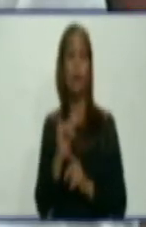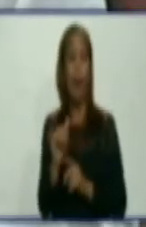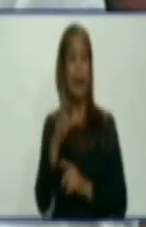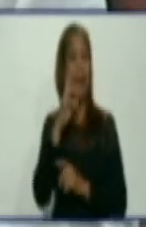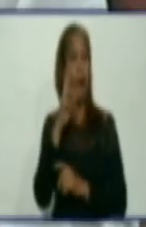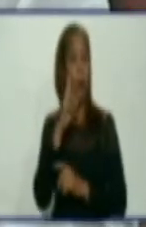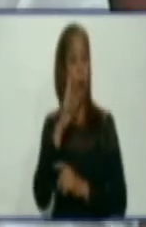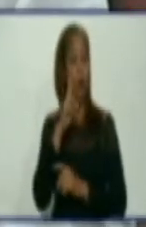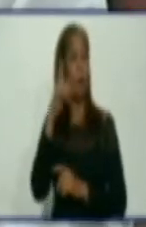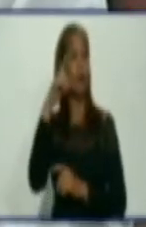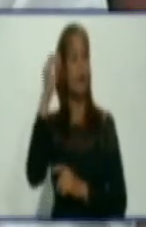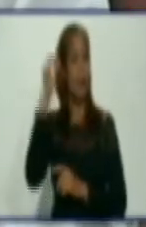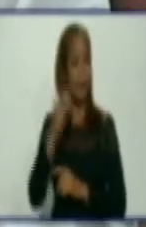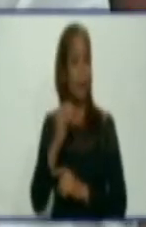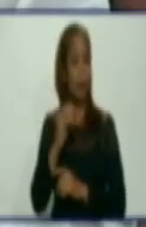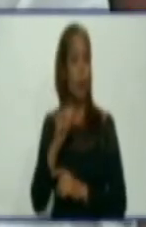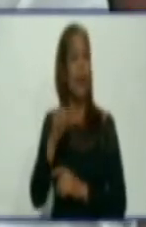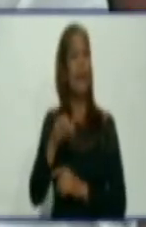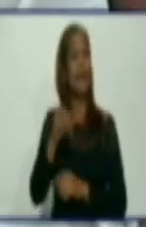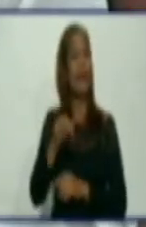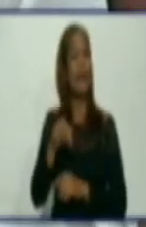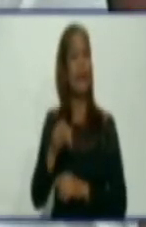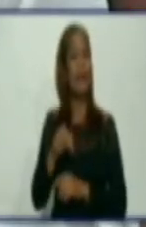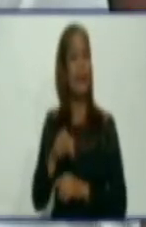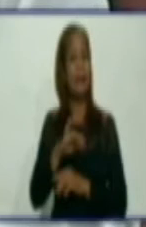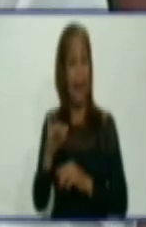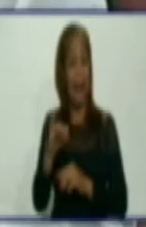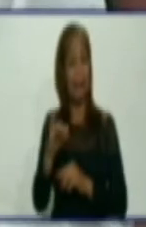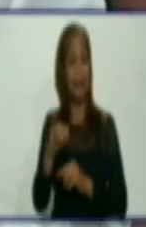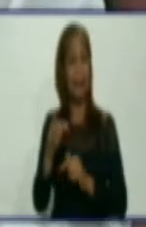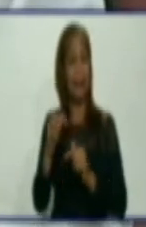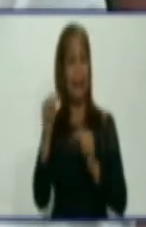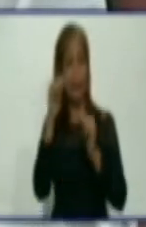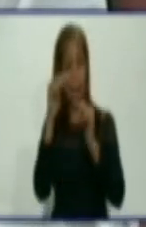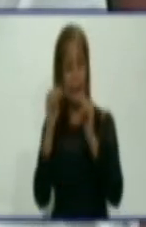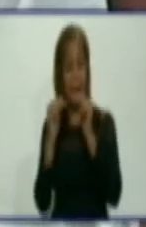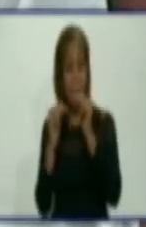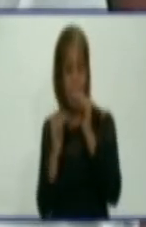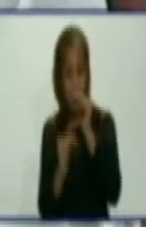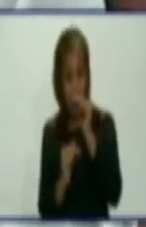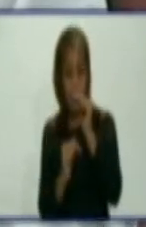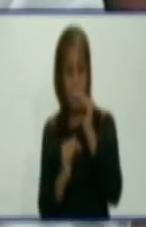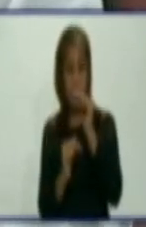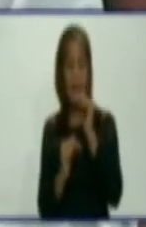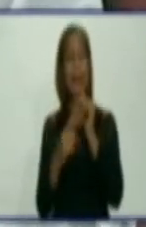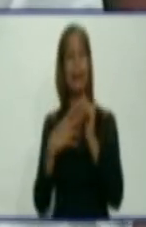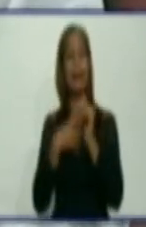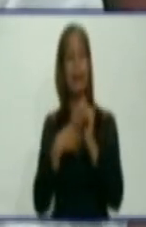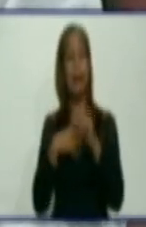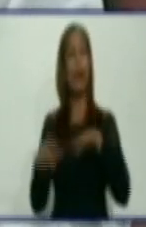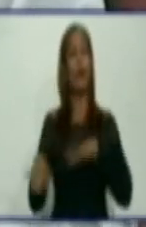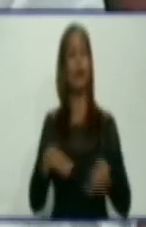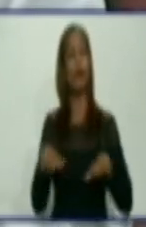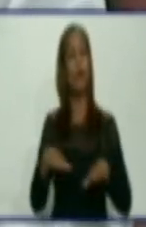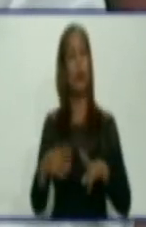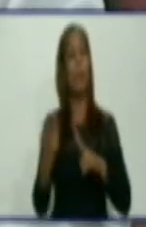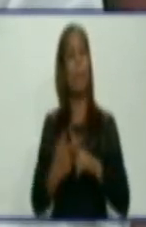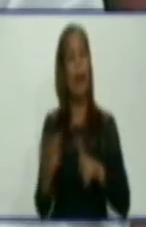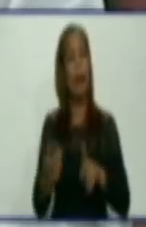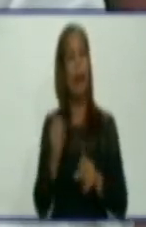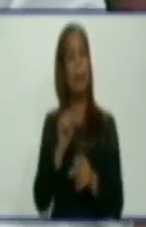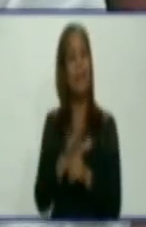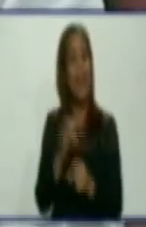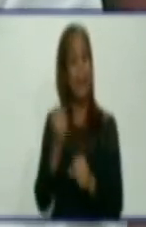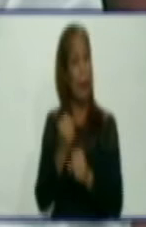y podemos decir de que en esta detección del crecimiento estamos en condiciones para comenzar a trabajar o a seguir trabajando